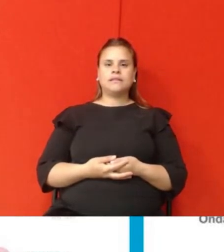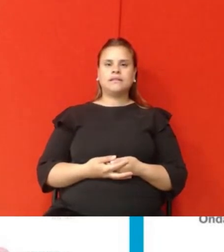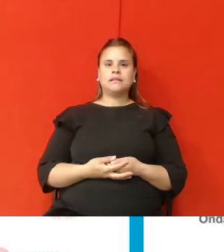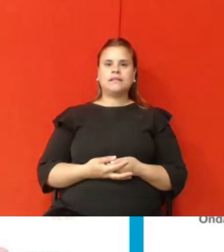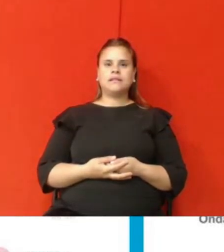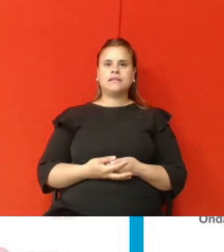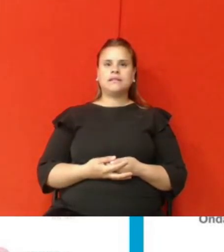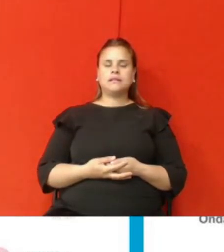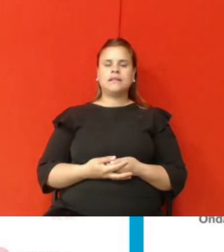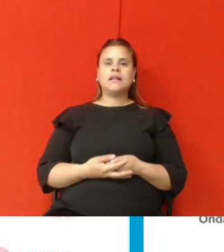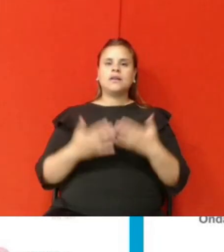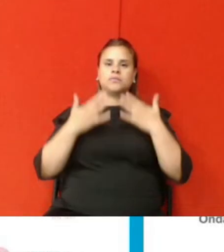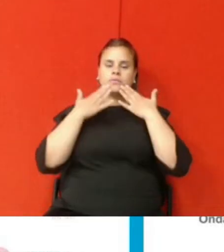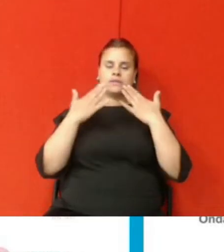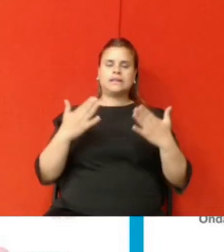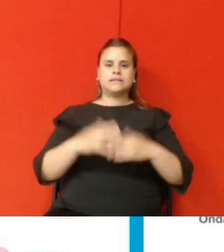Bueno, muchas gracias.